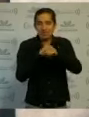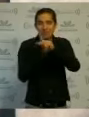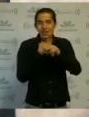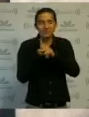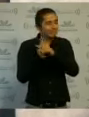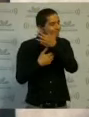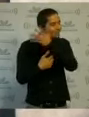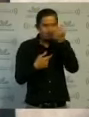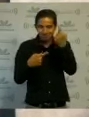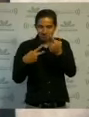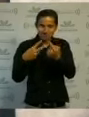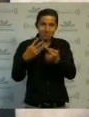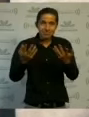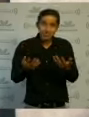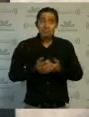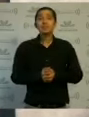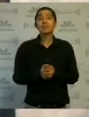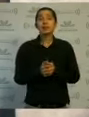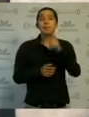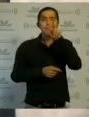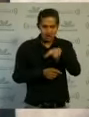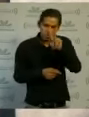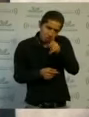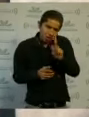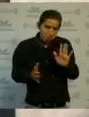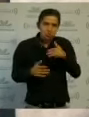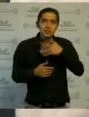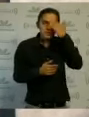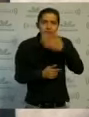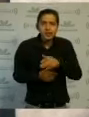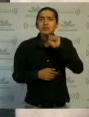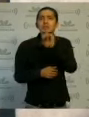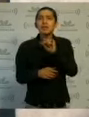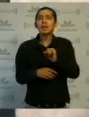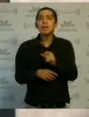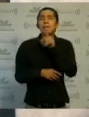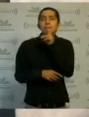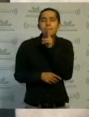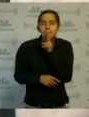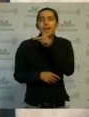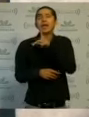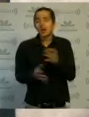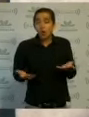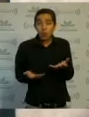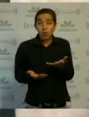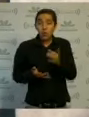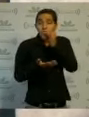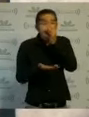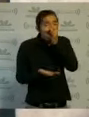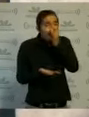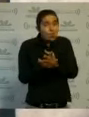cosas. Sin embargo, lo que sí sabemos es que la mejor manera y la única hasta